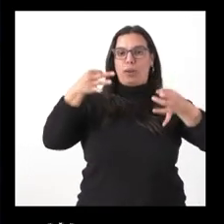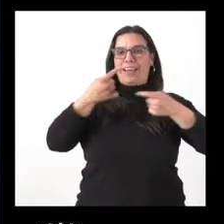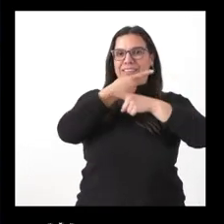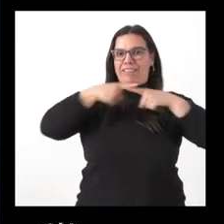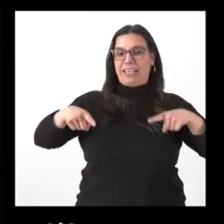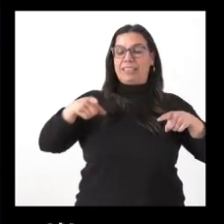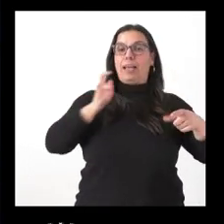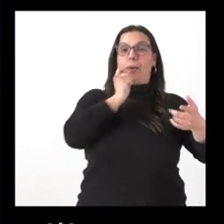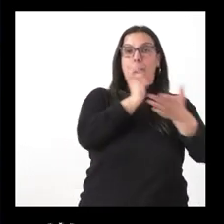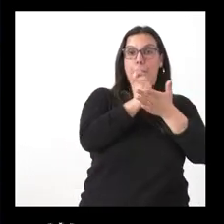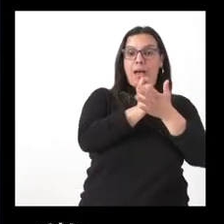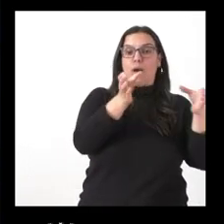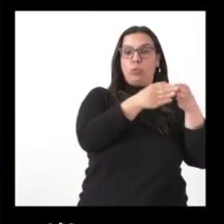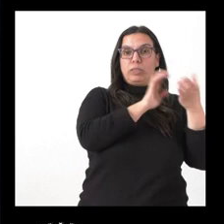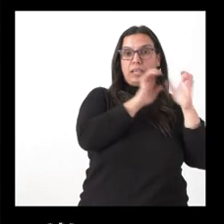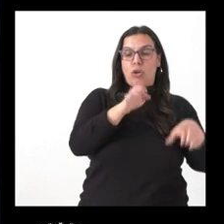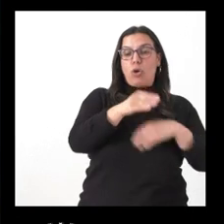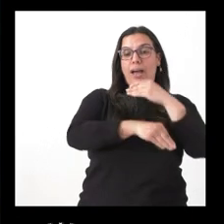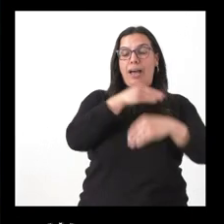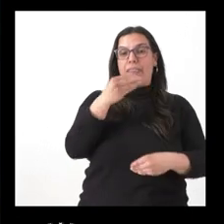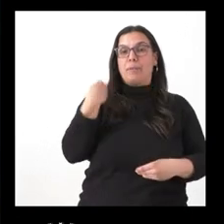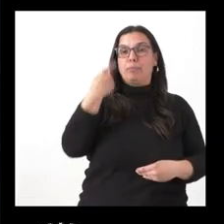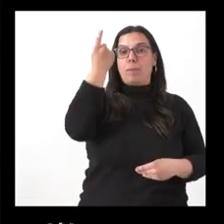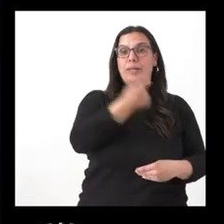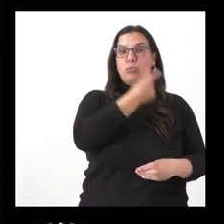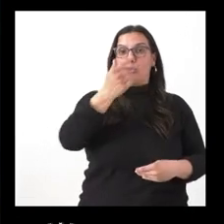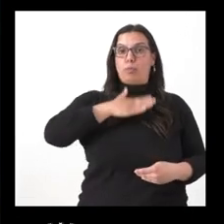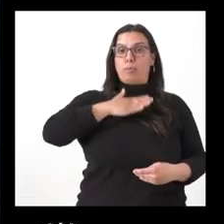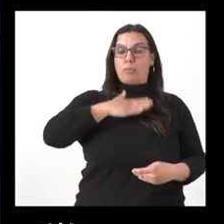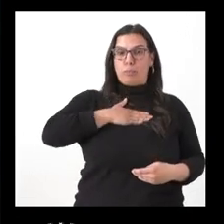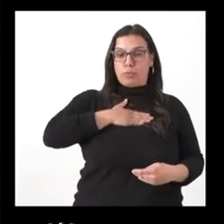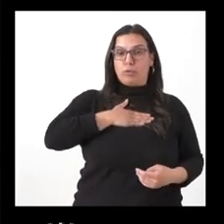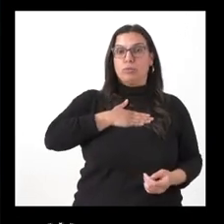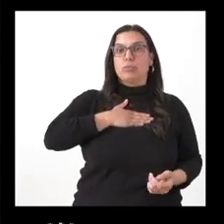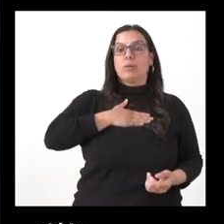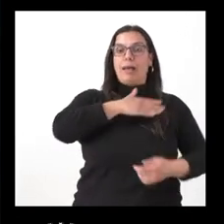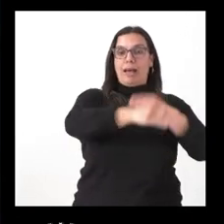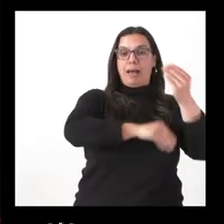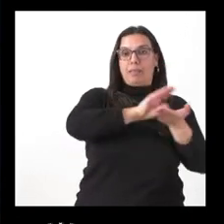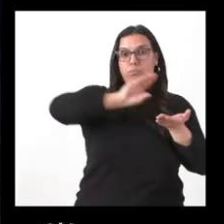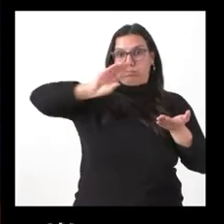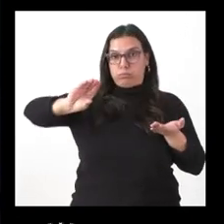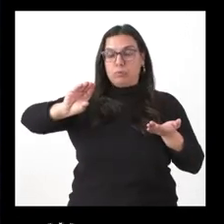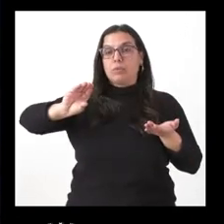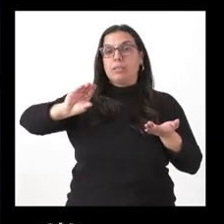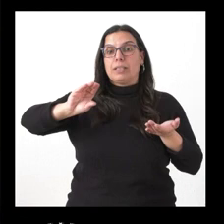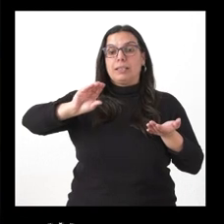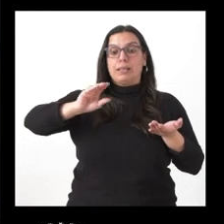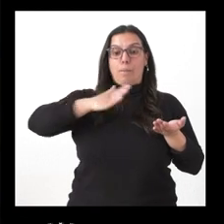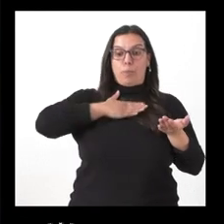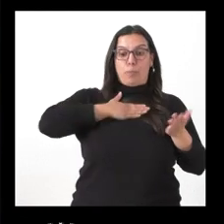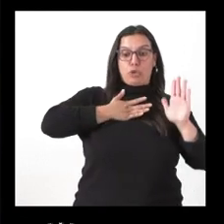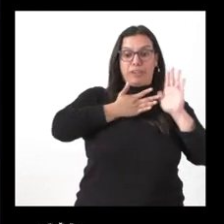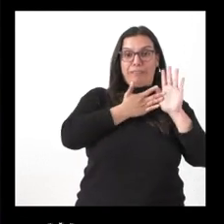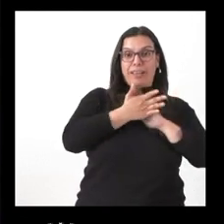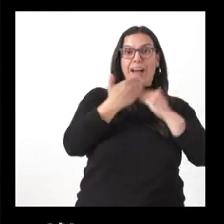la junta de Castilla y león que la realiza con el presupuesto de la junta de Castilla y león y por tanto con los impuestos que pagan todos los